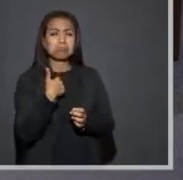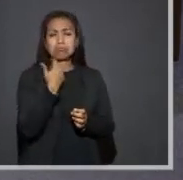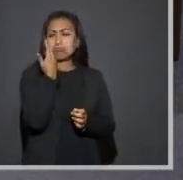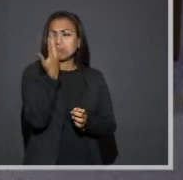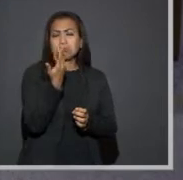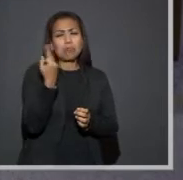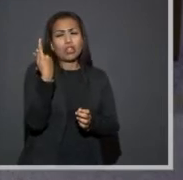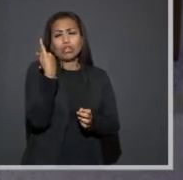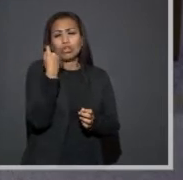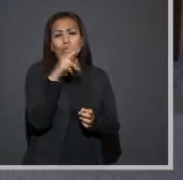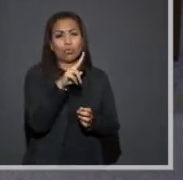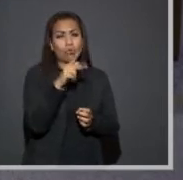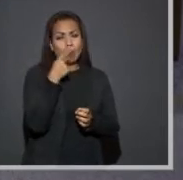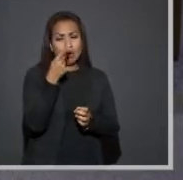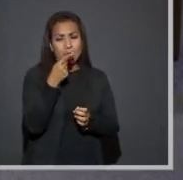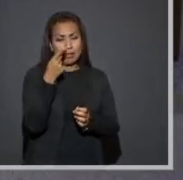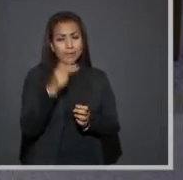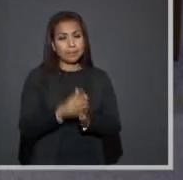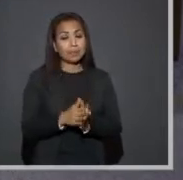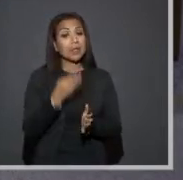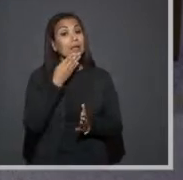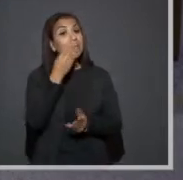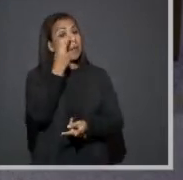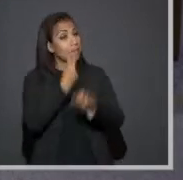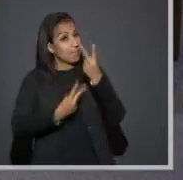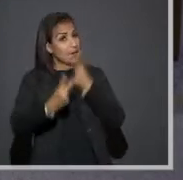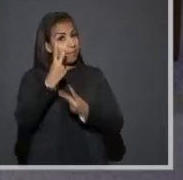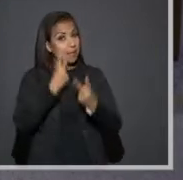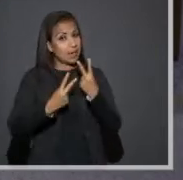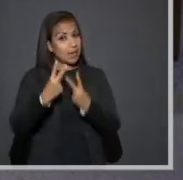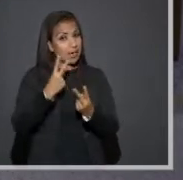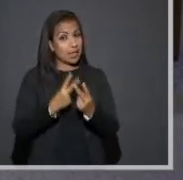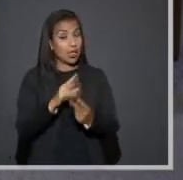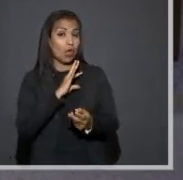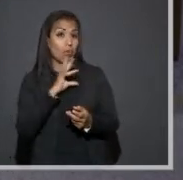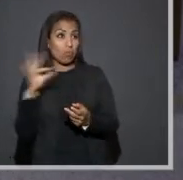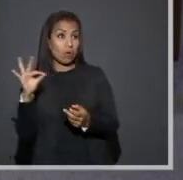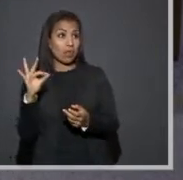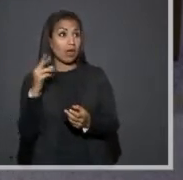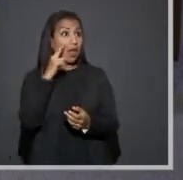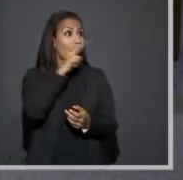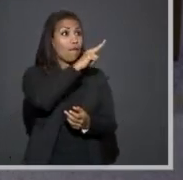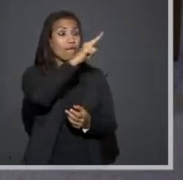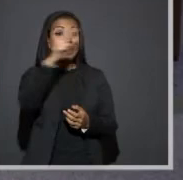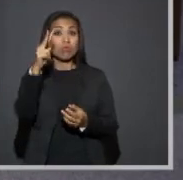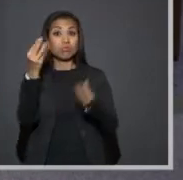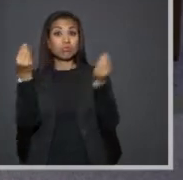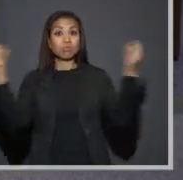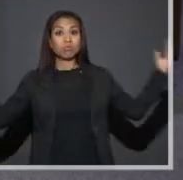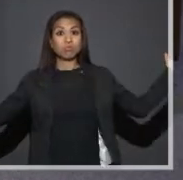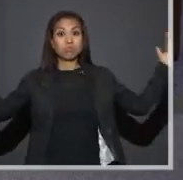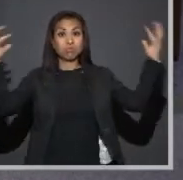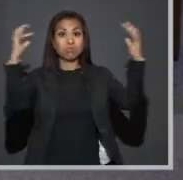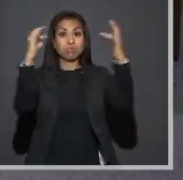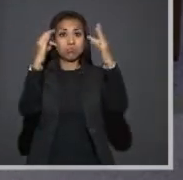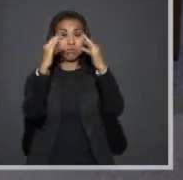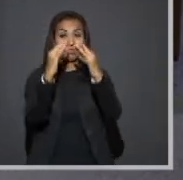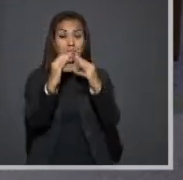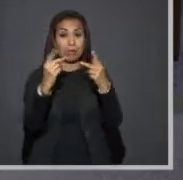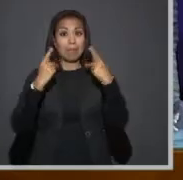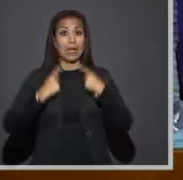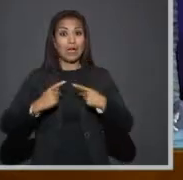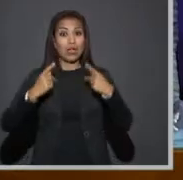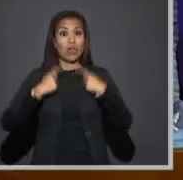perfecto. Pues antes que nada, bienvenido. Puede ver que hay una muy buena respuesta de la gente de la comunidad del TEC de Monterrey. Aproximadamente